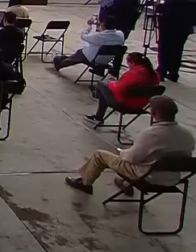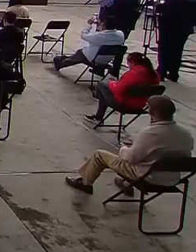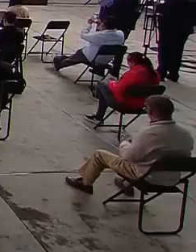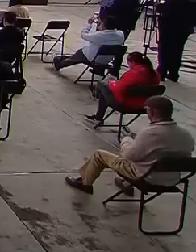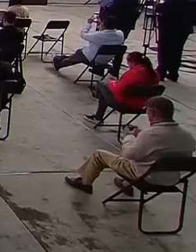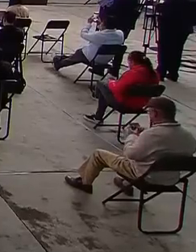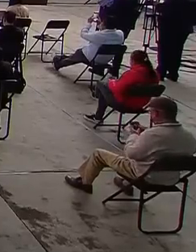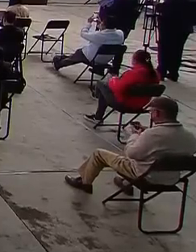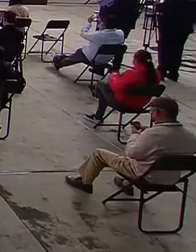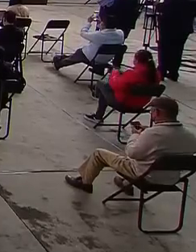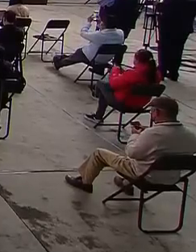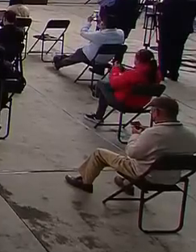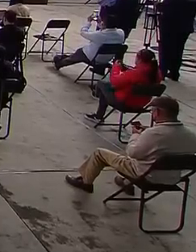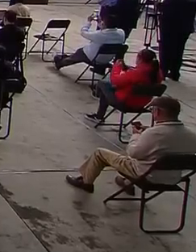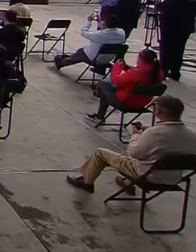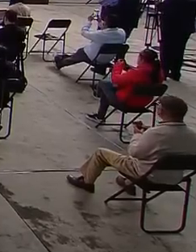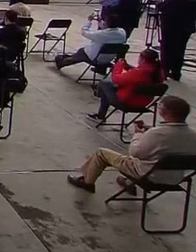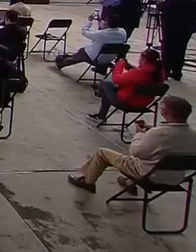días.